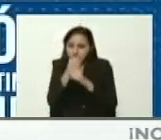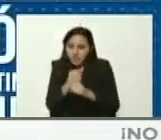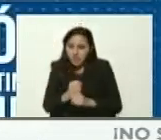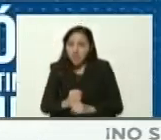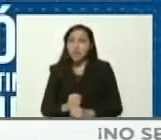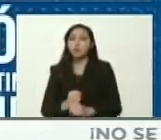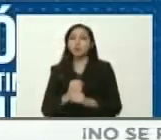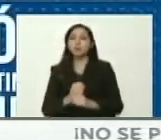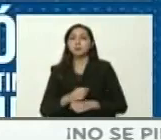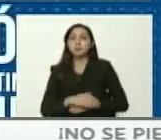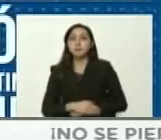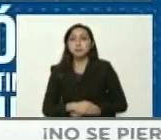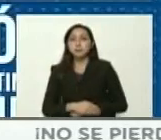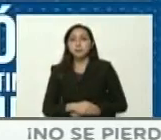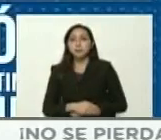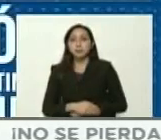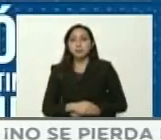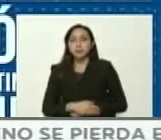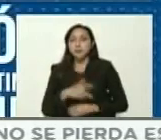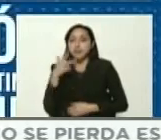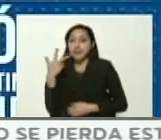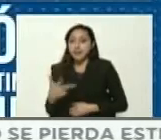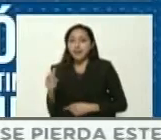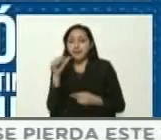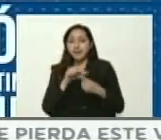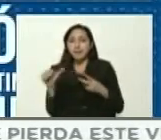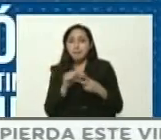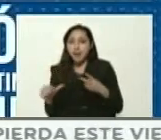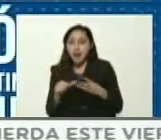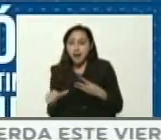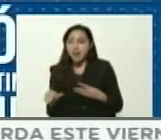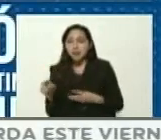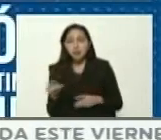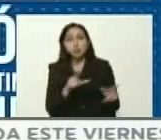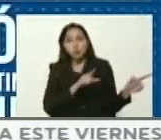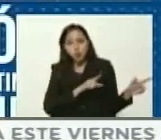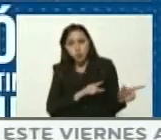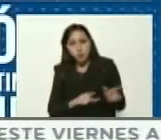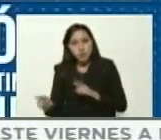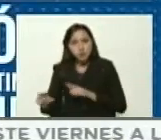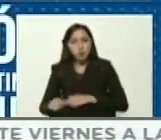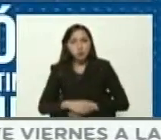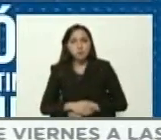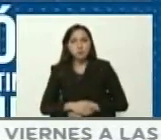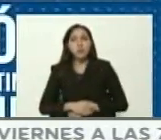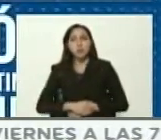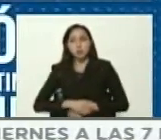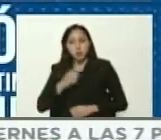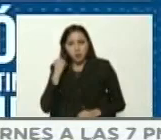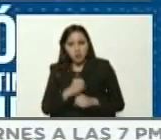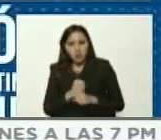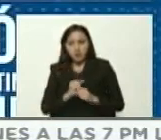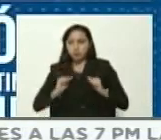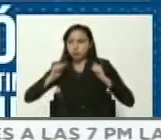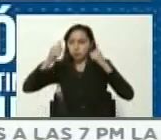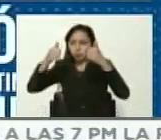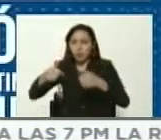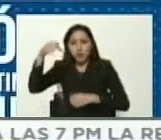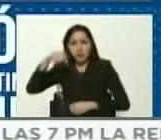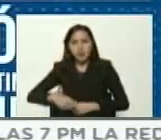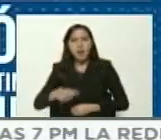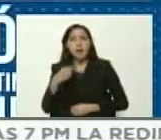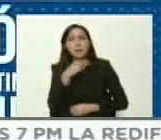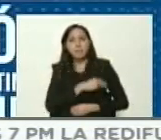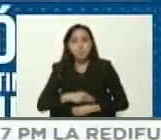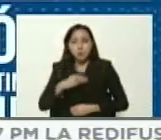aspiro a que dentro de 3 semanas se culminen y le metamos el pecho a esta base de misiones